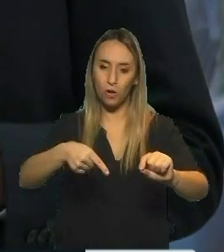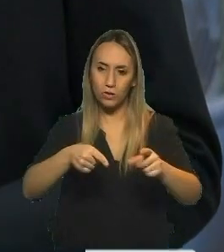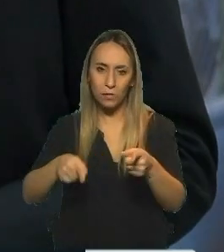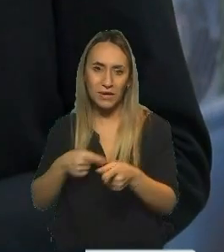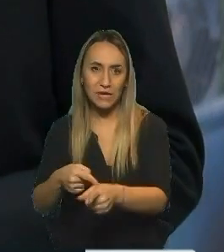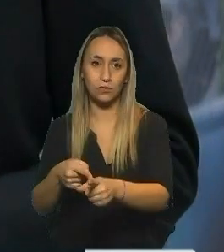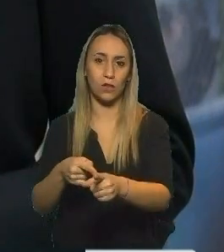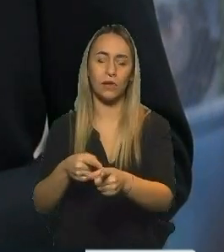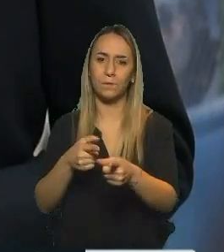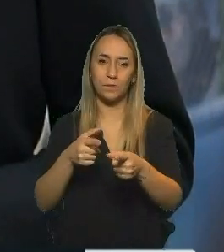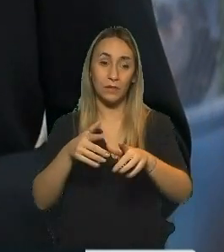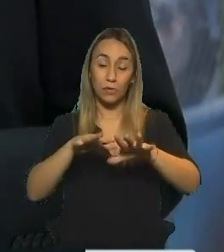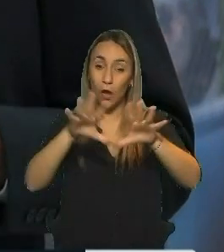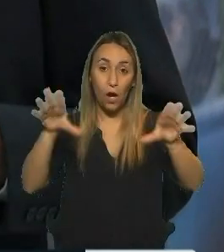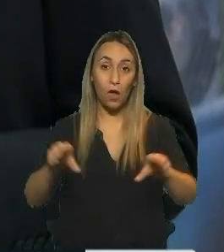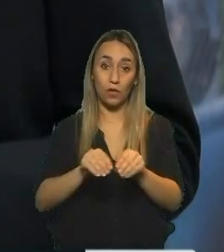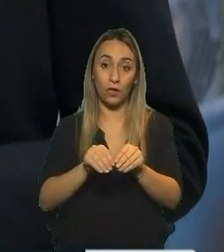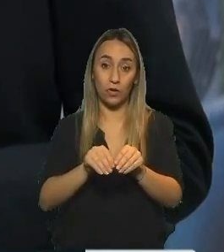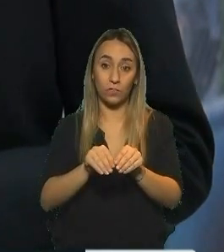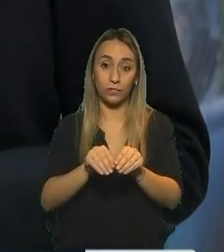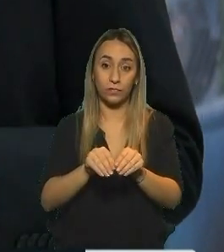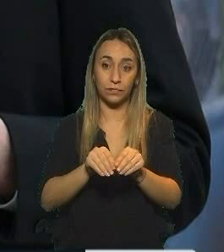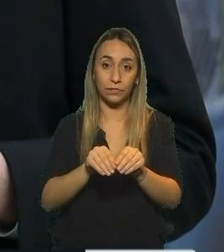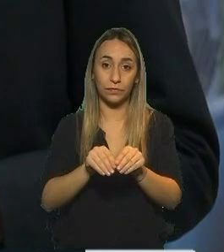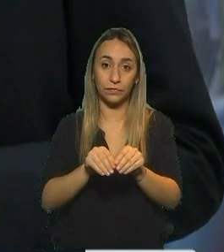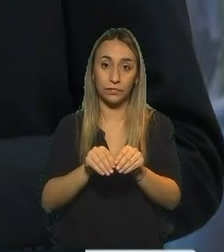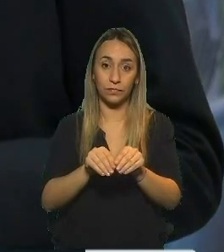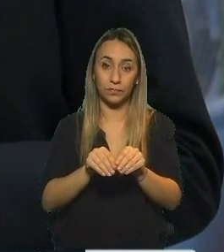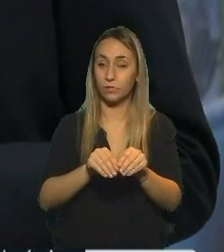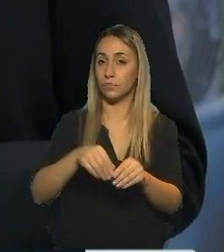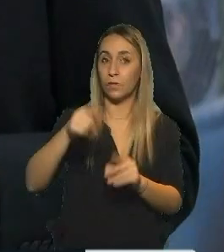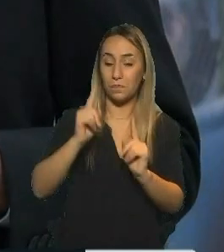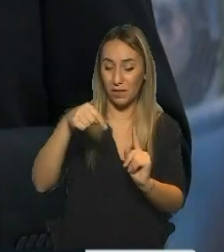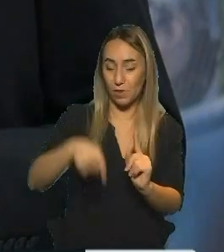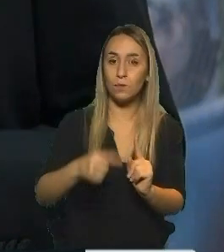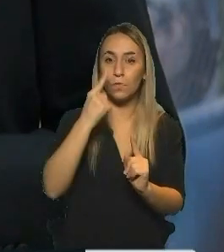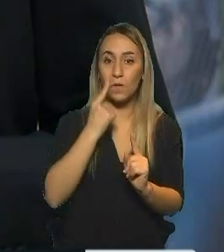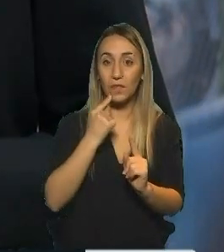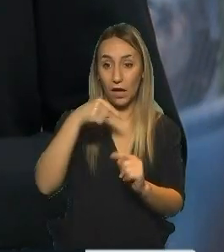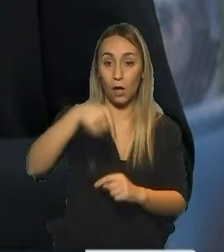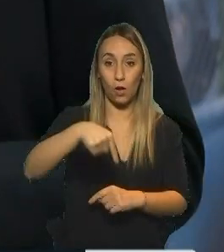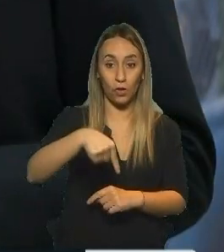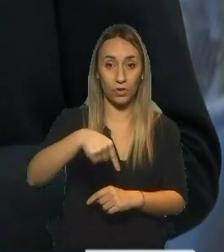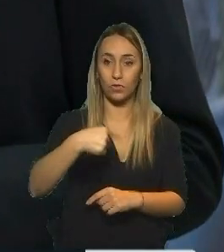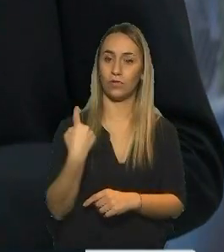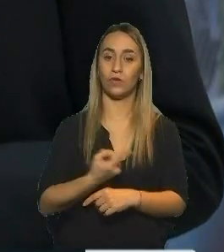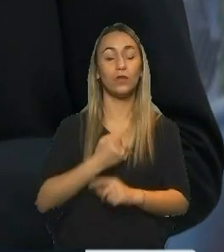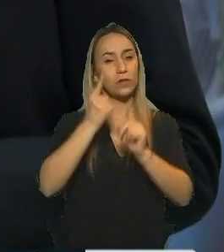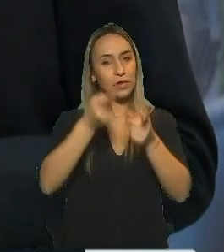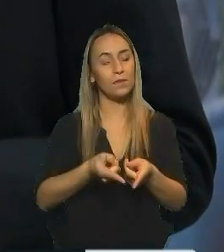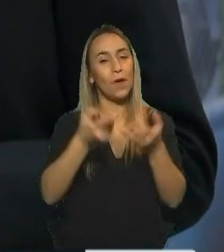estos acontecimientos ocurrieron en este día. Hoy, recordando